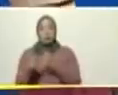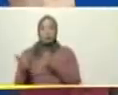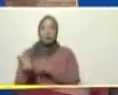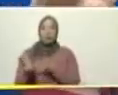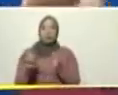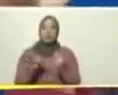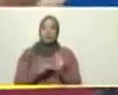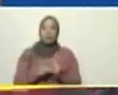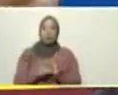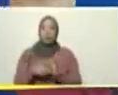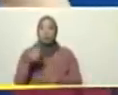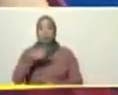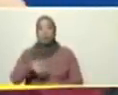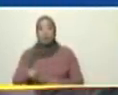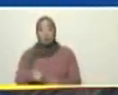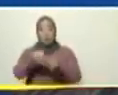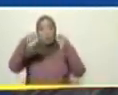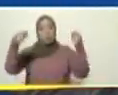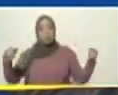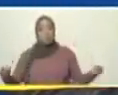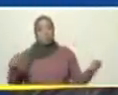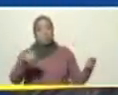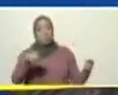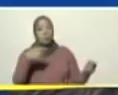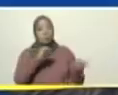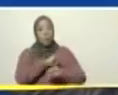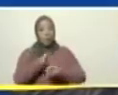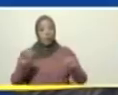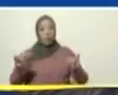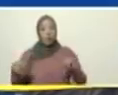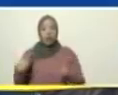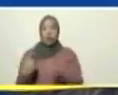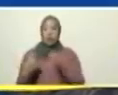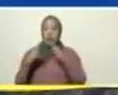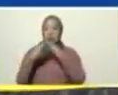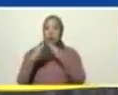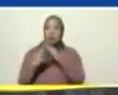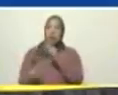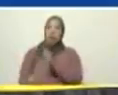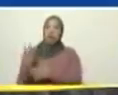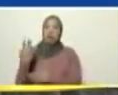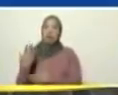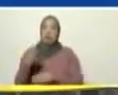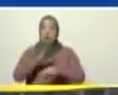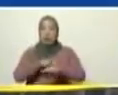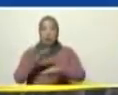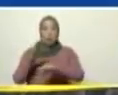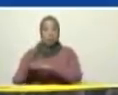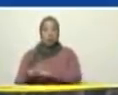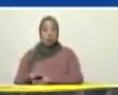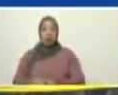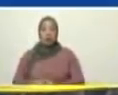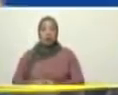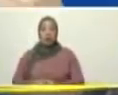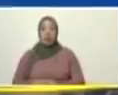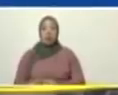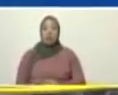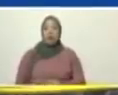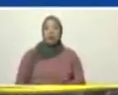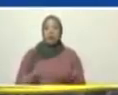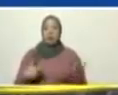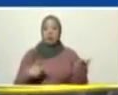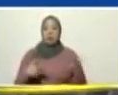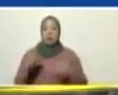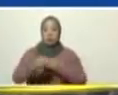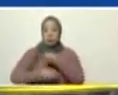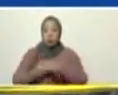primera página del diario El Nacional, que decía la batalla final será en Miraflores. Era ya una convocatoria del fascismo para venir a